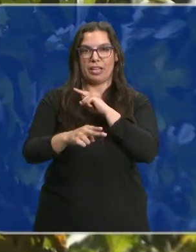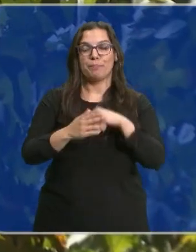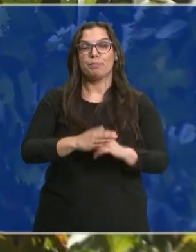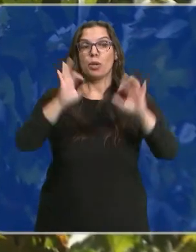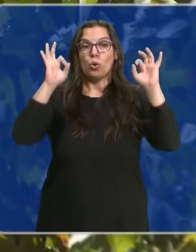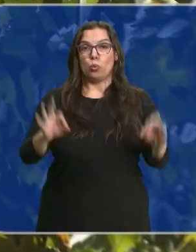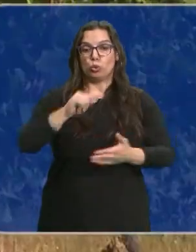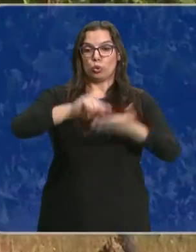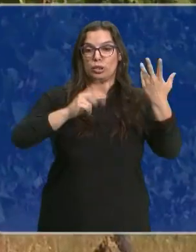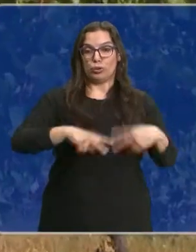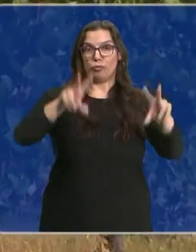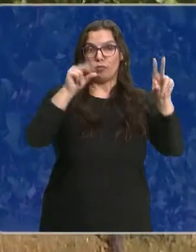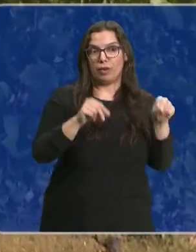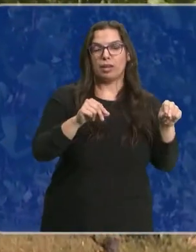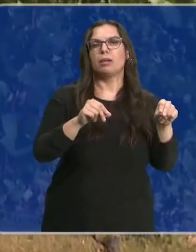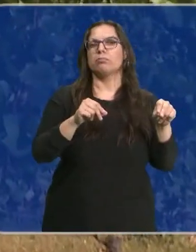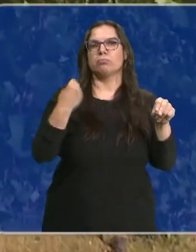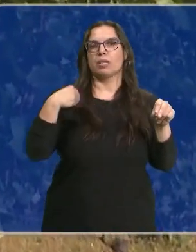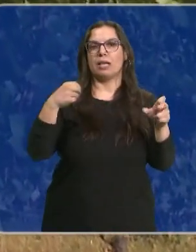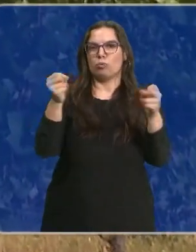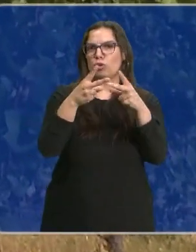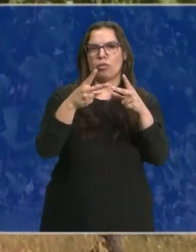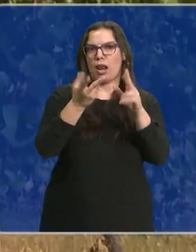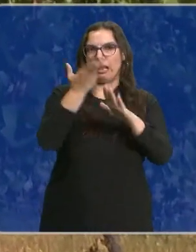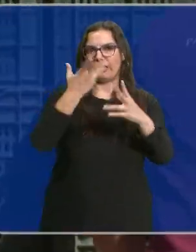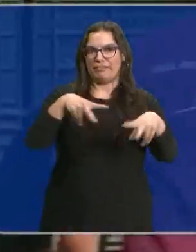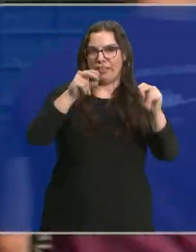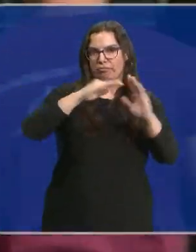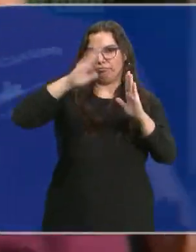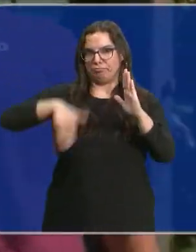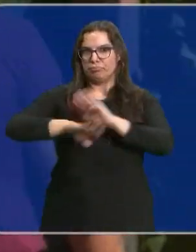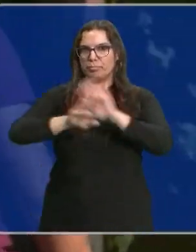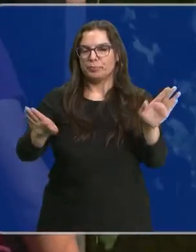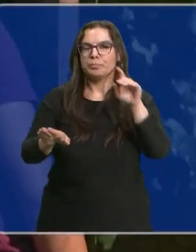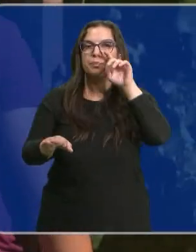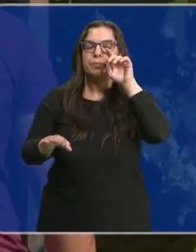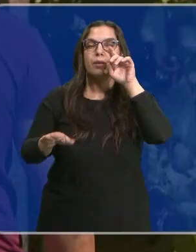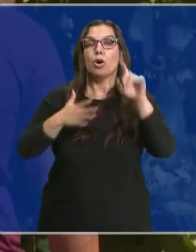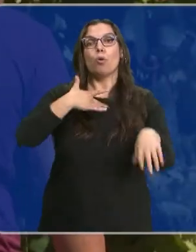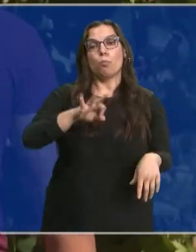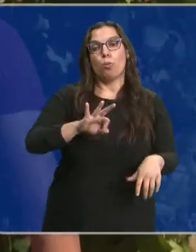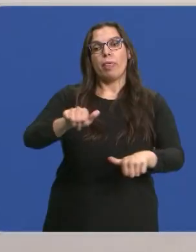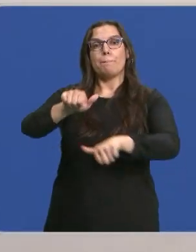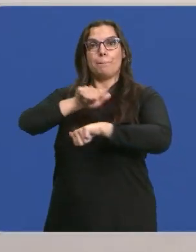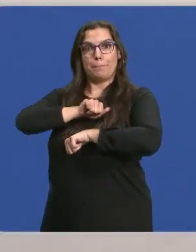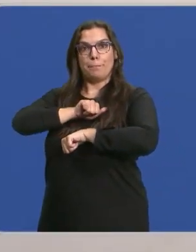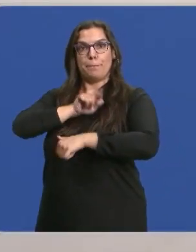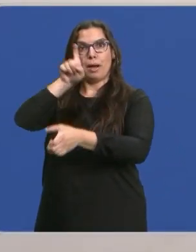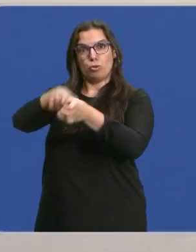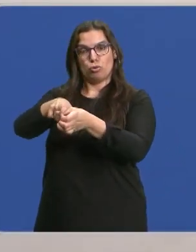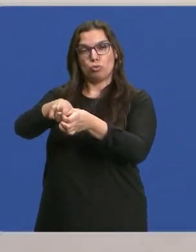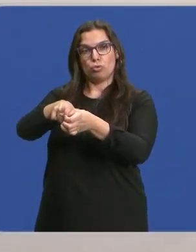Al finalizar la vigencia del contrato, dejan de estar afiliados a la Seguridad Social. Pueden no ya apuntarse al paro.